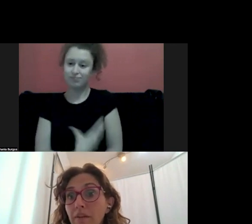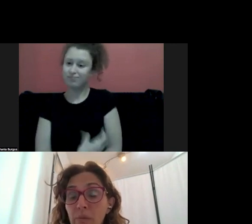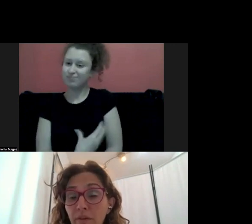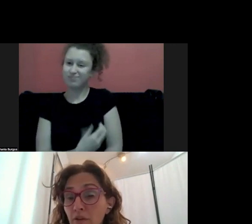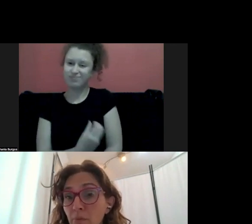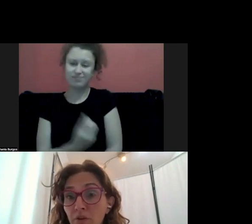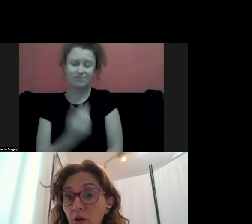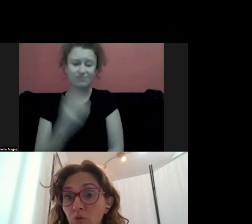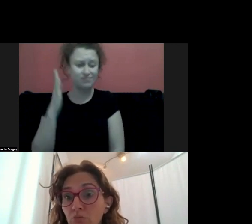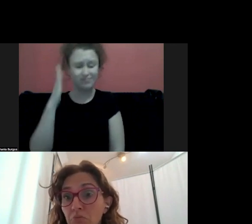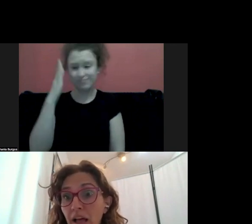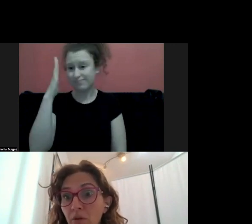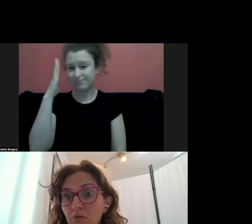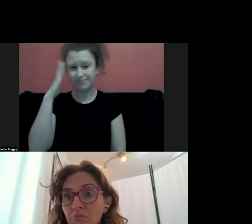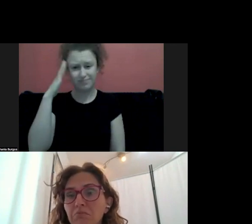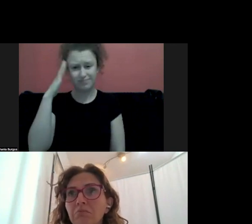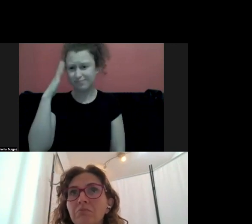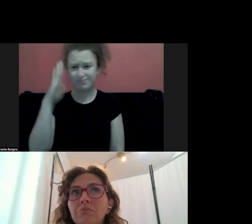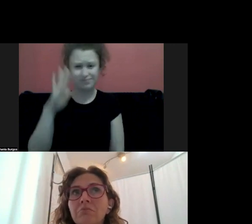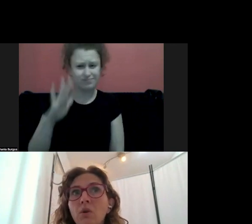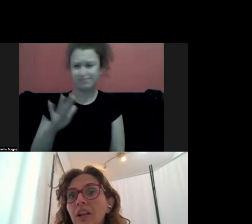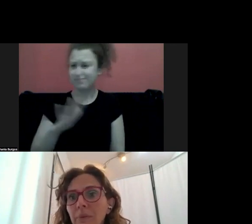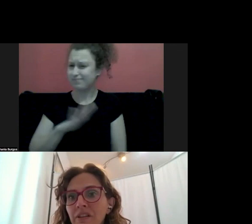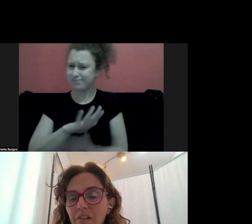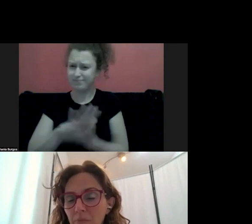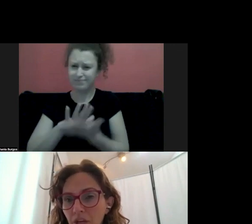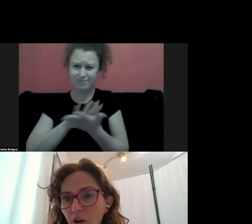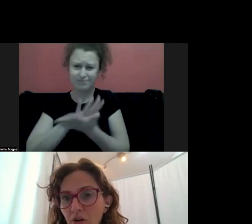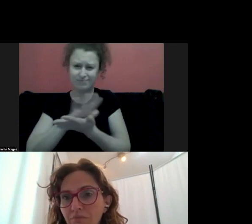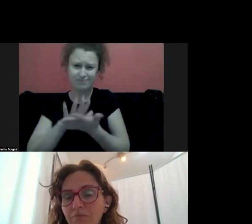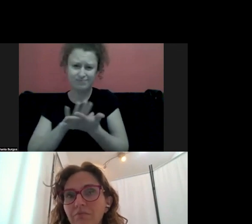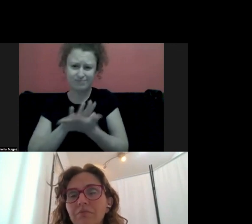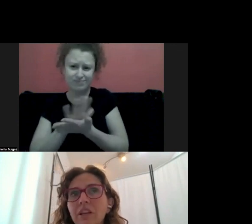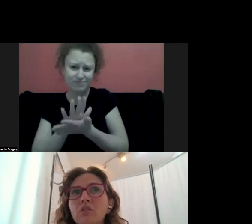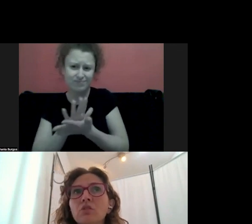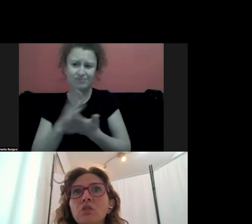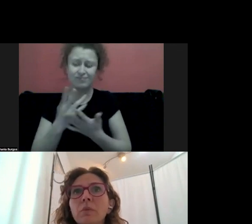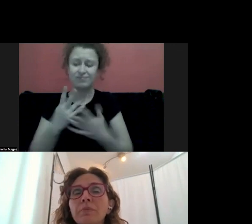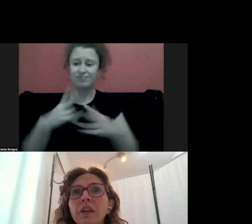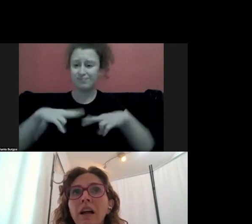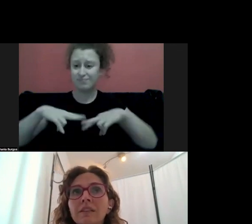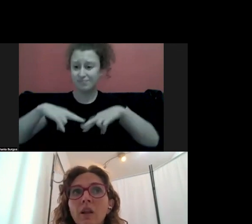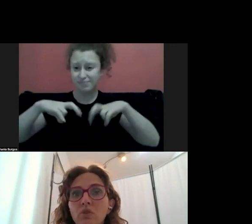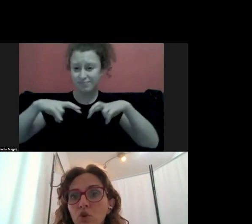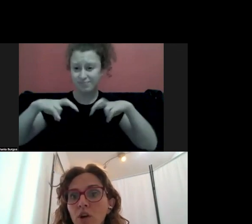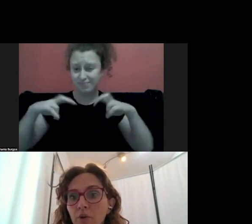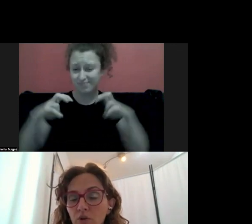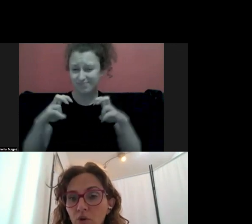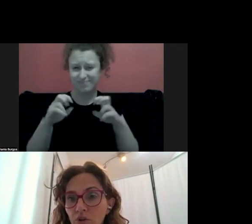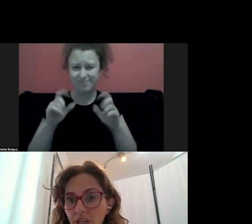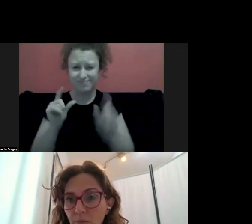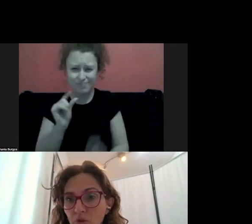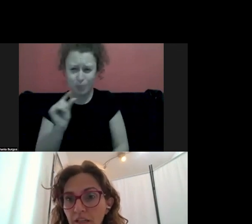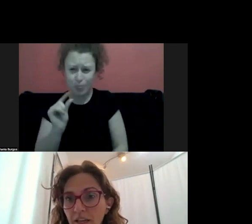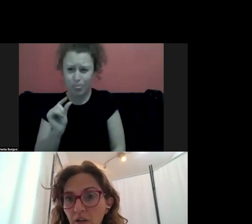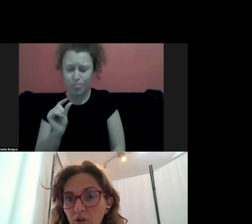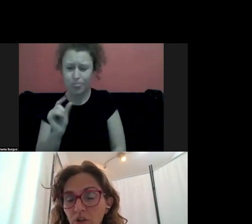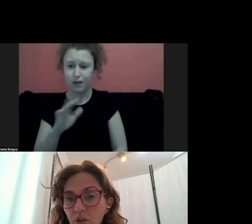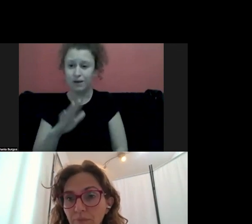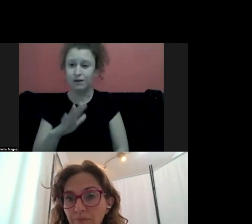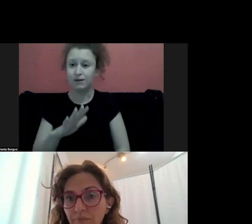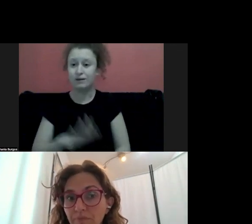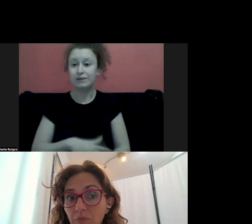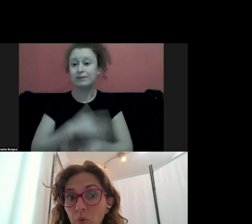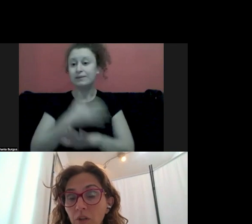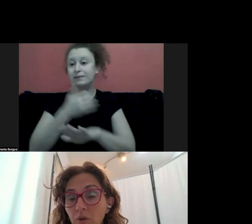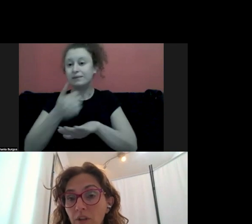No había información por ningún lado de lo que le pasaba a mi hijo. De hecho, hasta los 8 años no conseguimos el